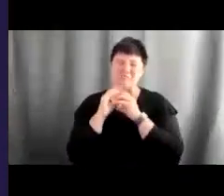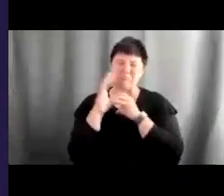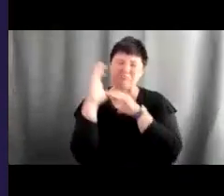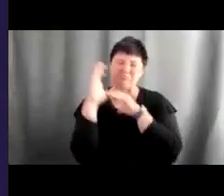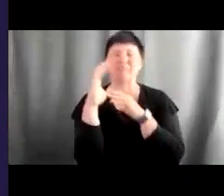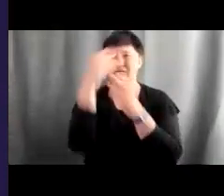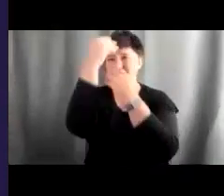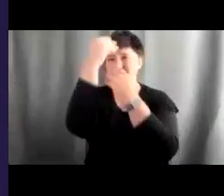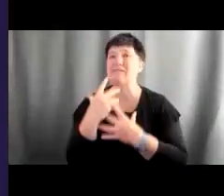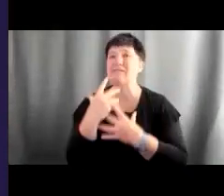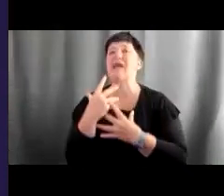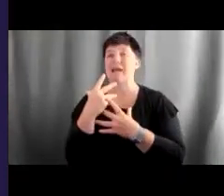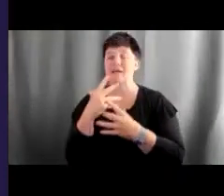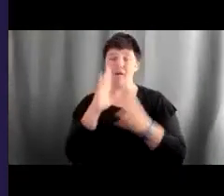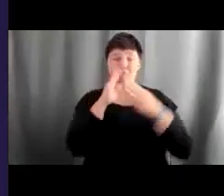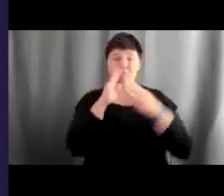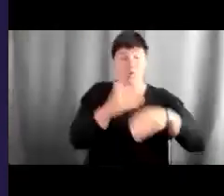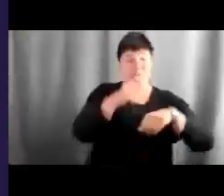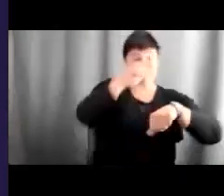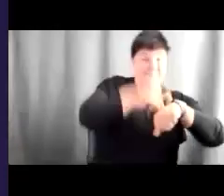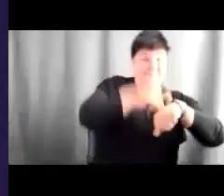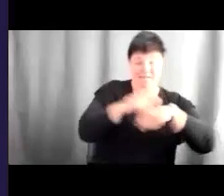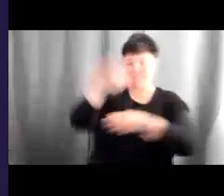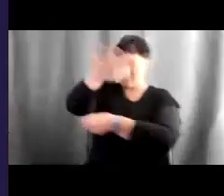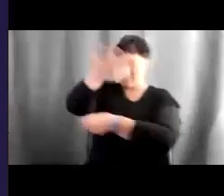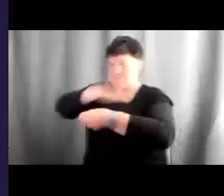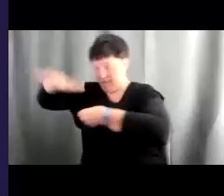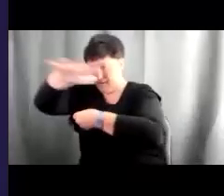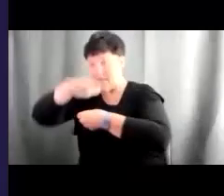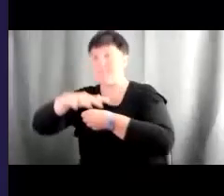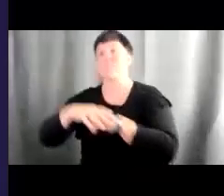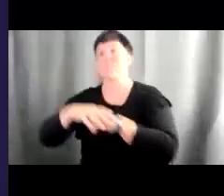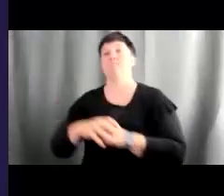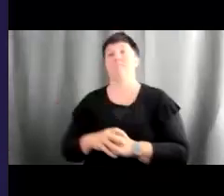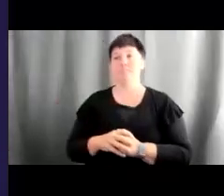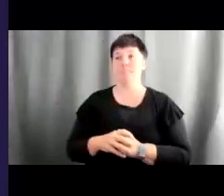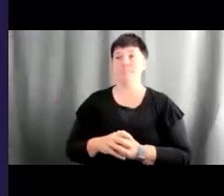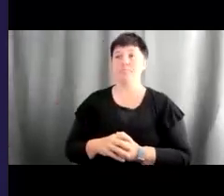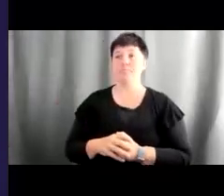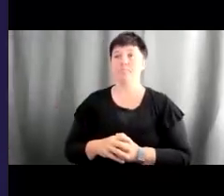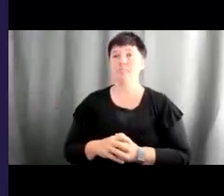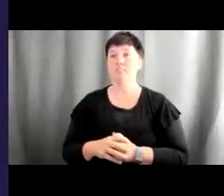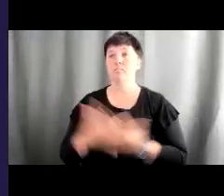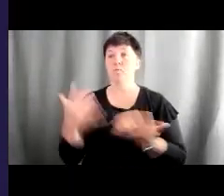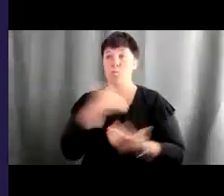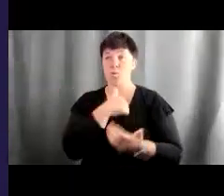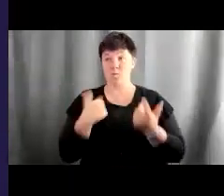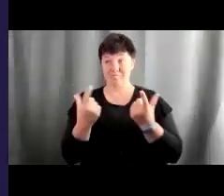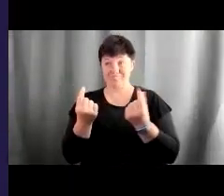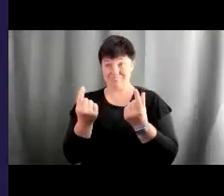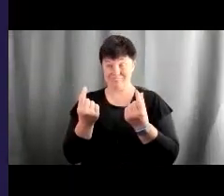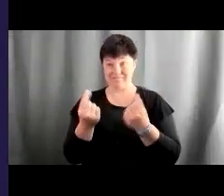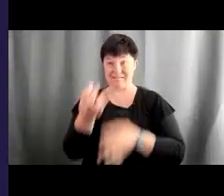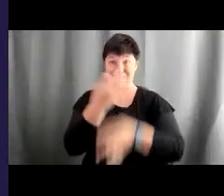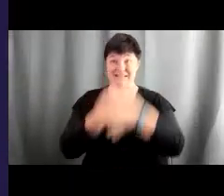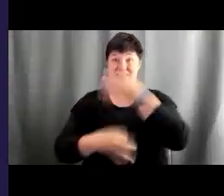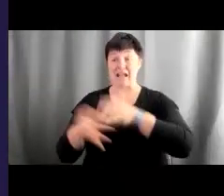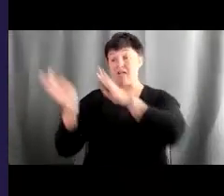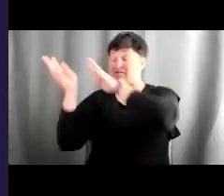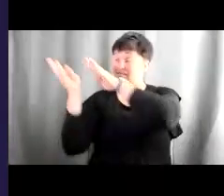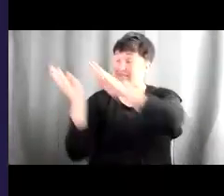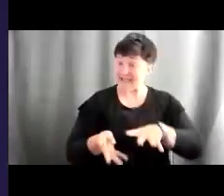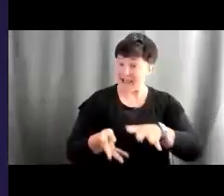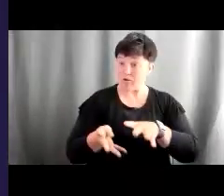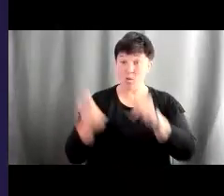de datos, tanto en tiempo como en espacio en este caso. Y lo que hemos hecho es que en lugar de tener que descargar